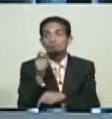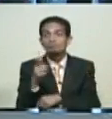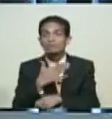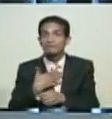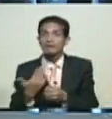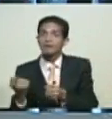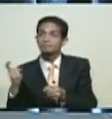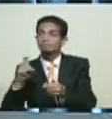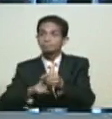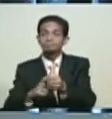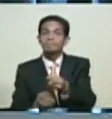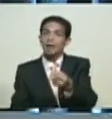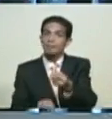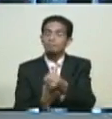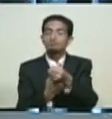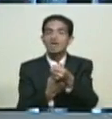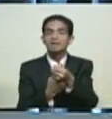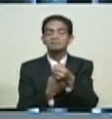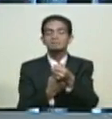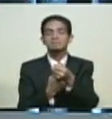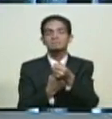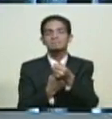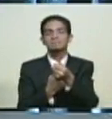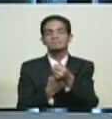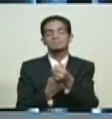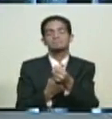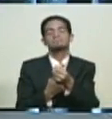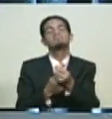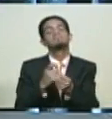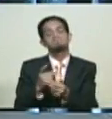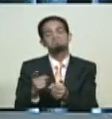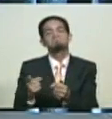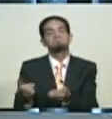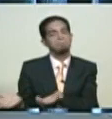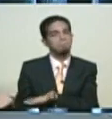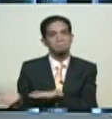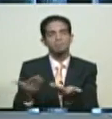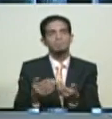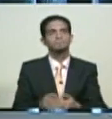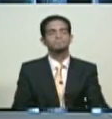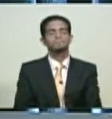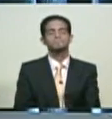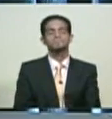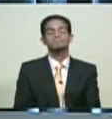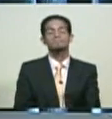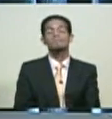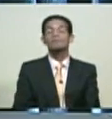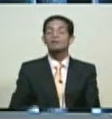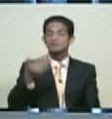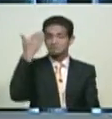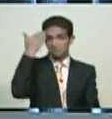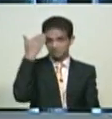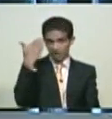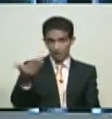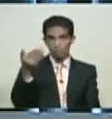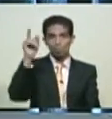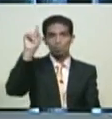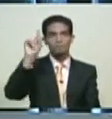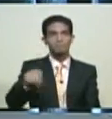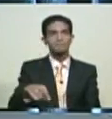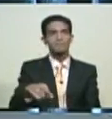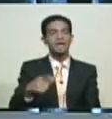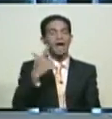medios de comunicación impresos y más allá saludo también a bueno el canal